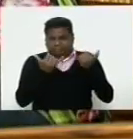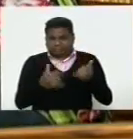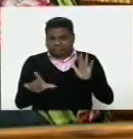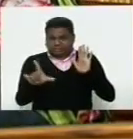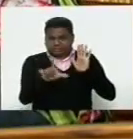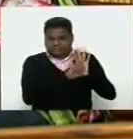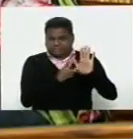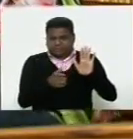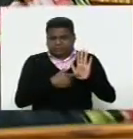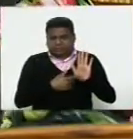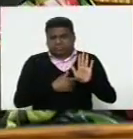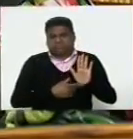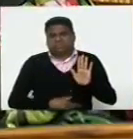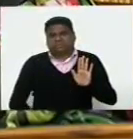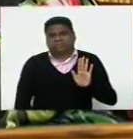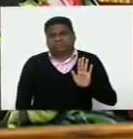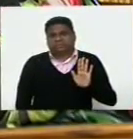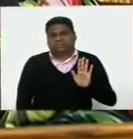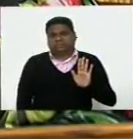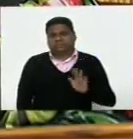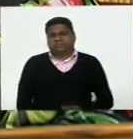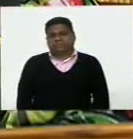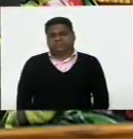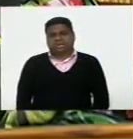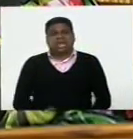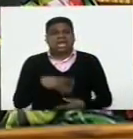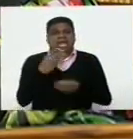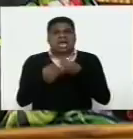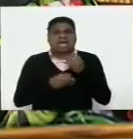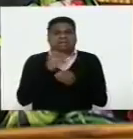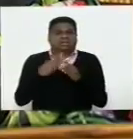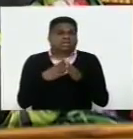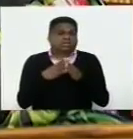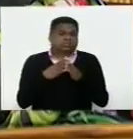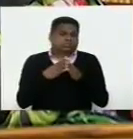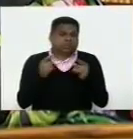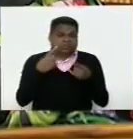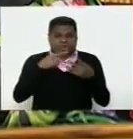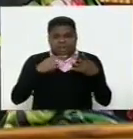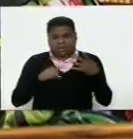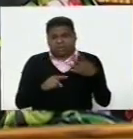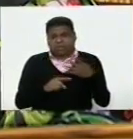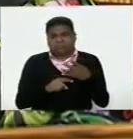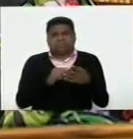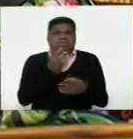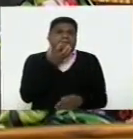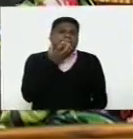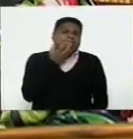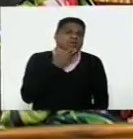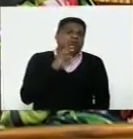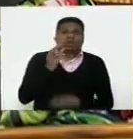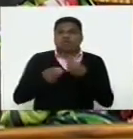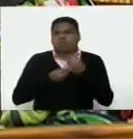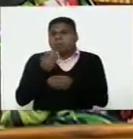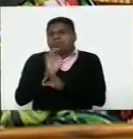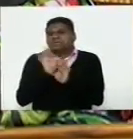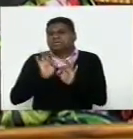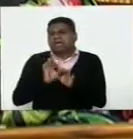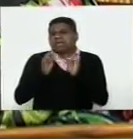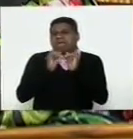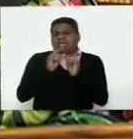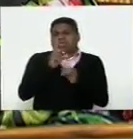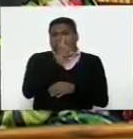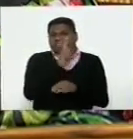decreto constituyente. Ejercer las acciones que se deriven de la violación de los derechos